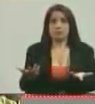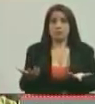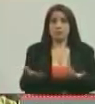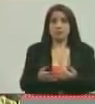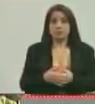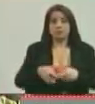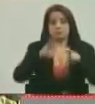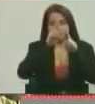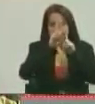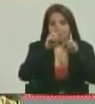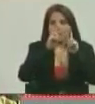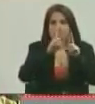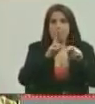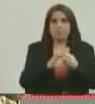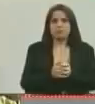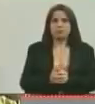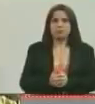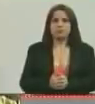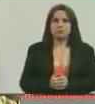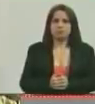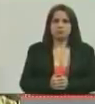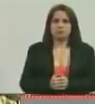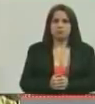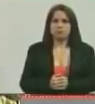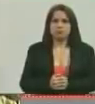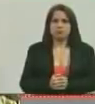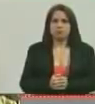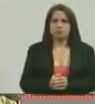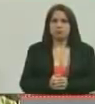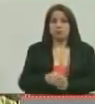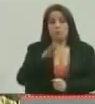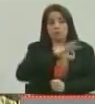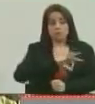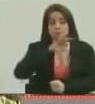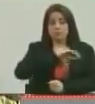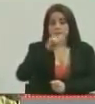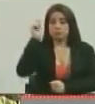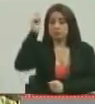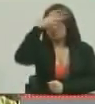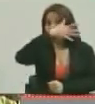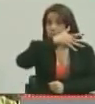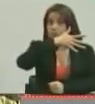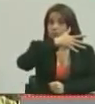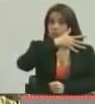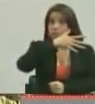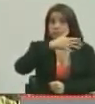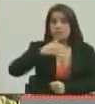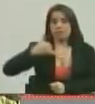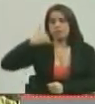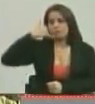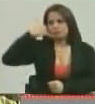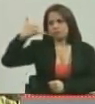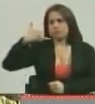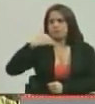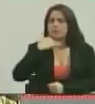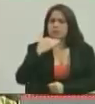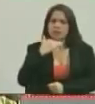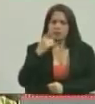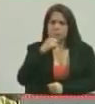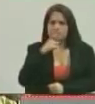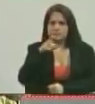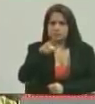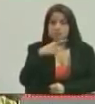ojalá ojalá el señor trump llame a alguien distinto y le pregunte en verdad